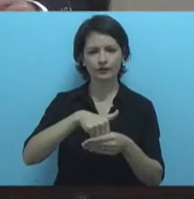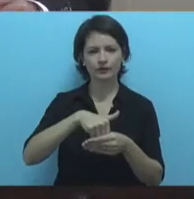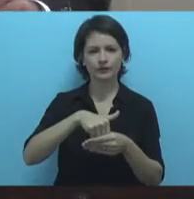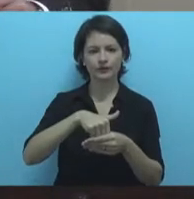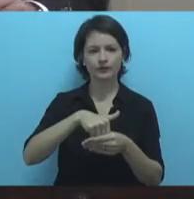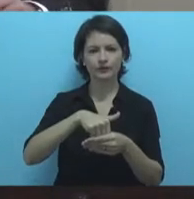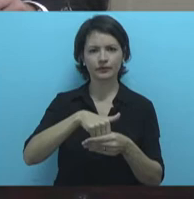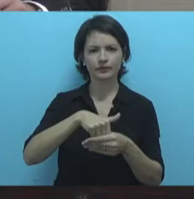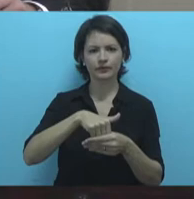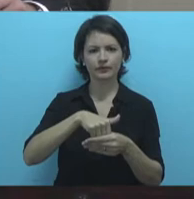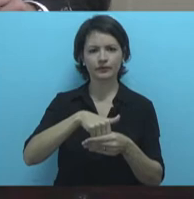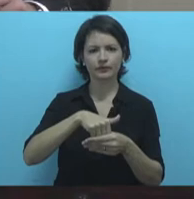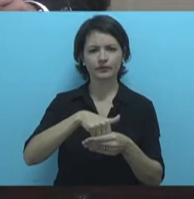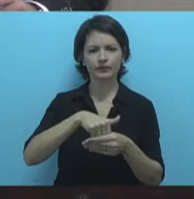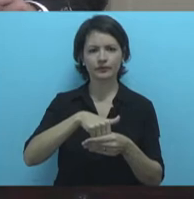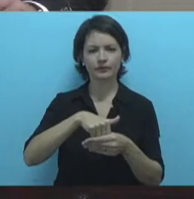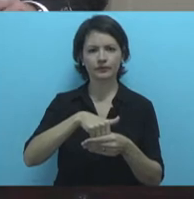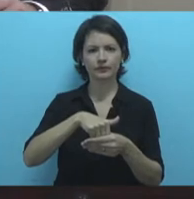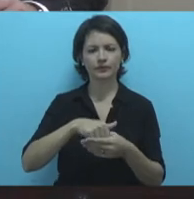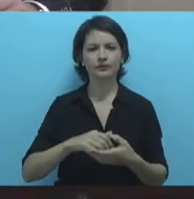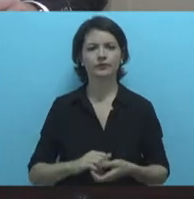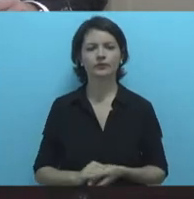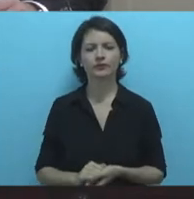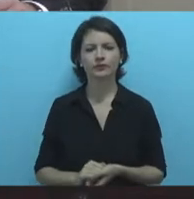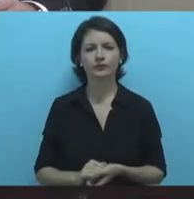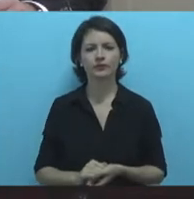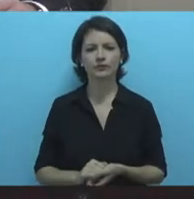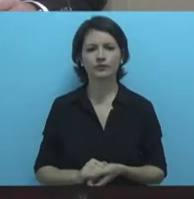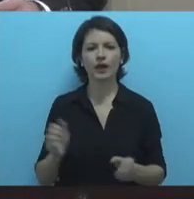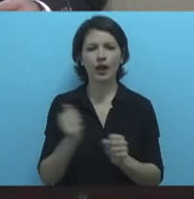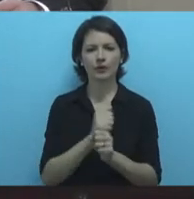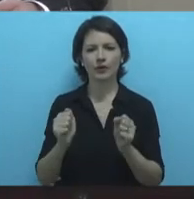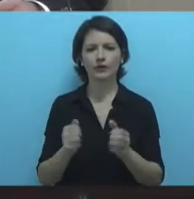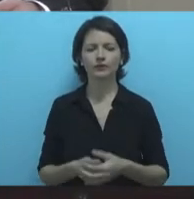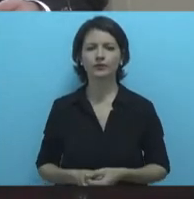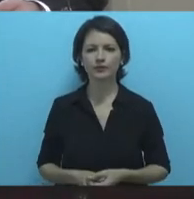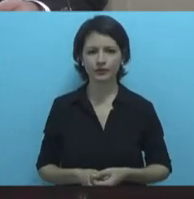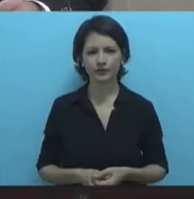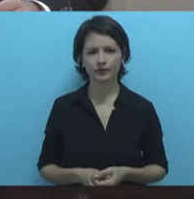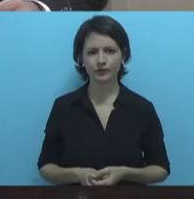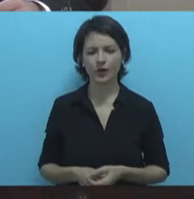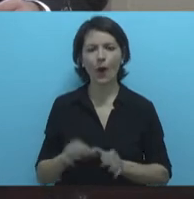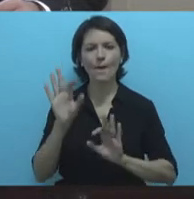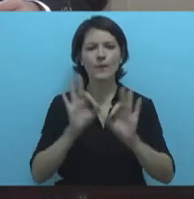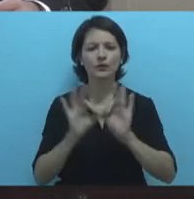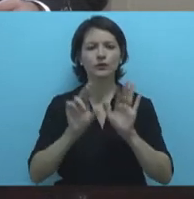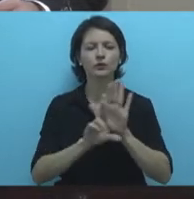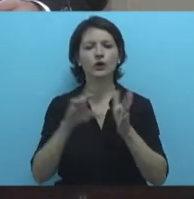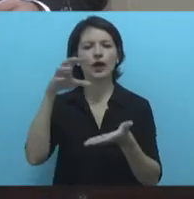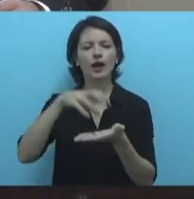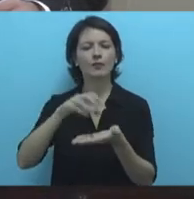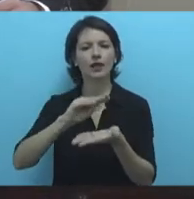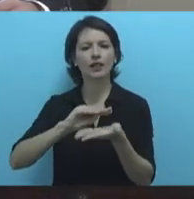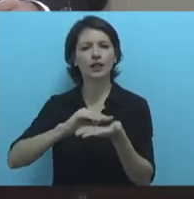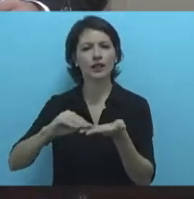ponemos a consideración el proyecto de resolución aprobado proyecto de resolución la cámara diputados de la